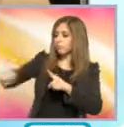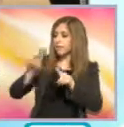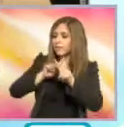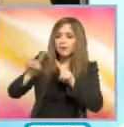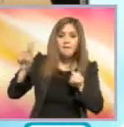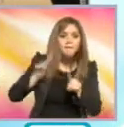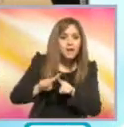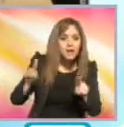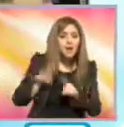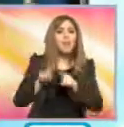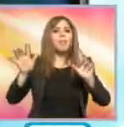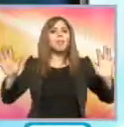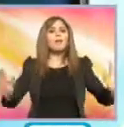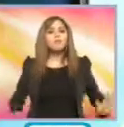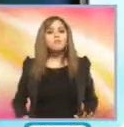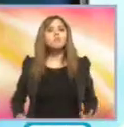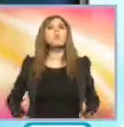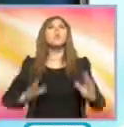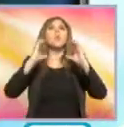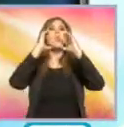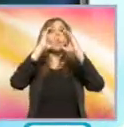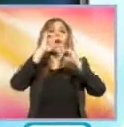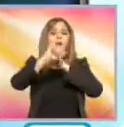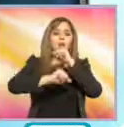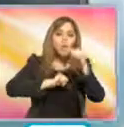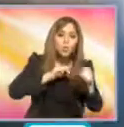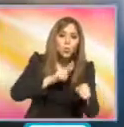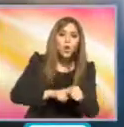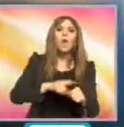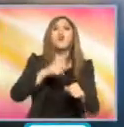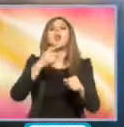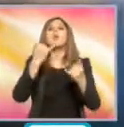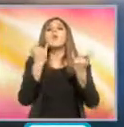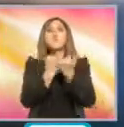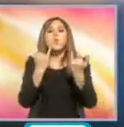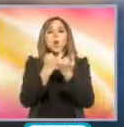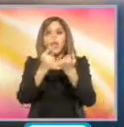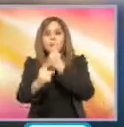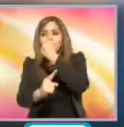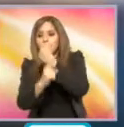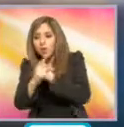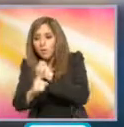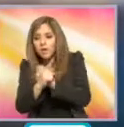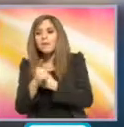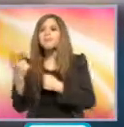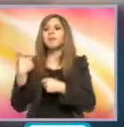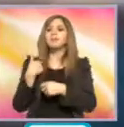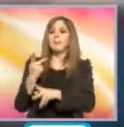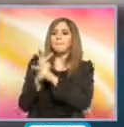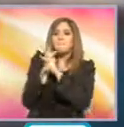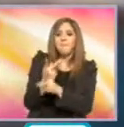la diversidad, de cuidar el medio ambiente, Inclusión, de ¿no? resolver, Sí. aprender a resolver problemas Tolerancia. por sí mismos, ¿no?